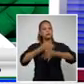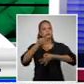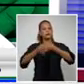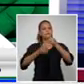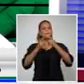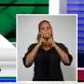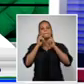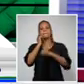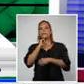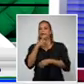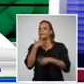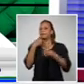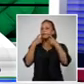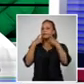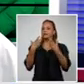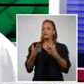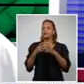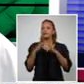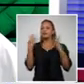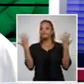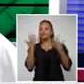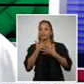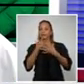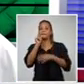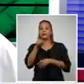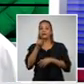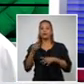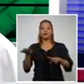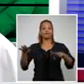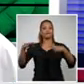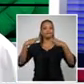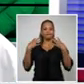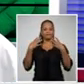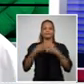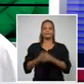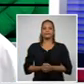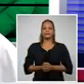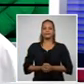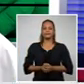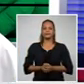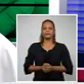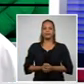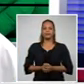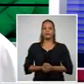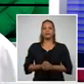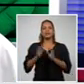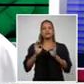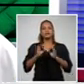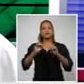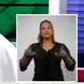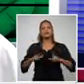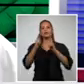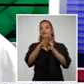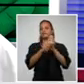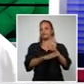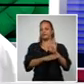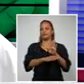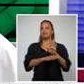importante, que es todas las personas que escuchan la información y que cumplen con las medidas que se